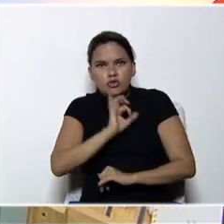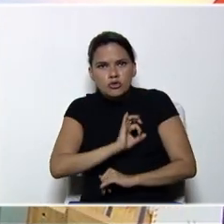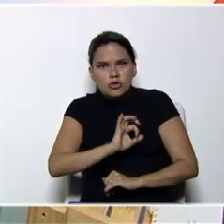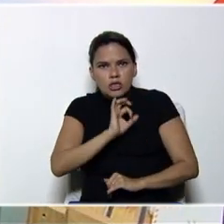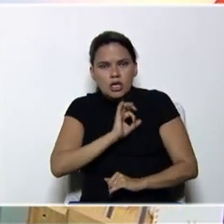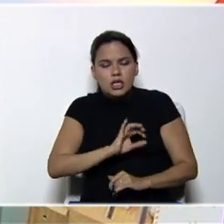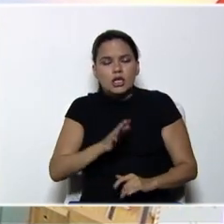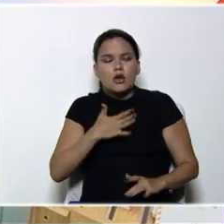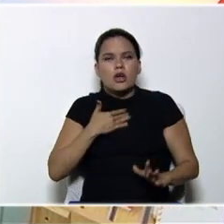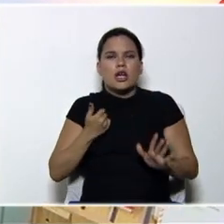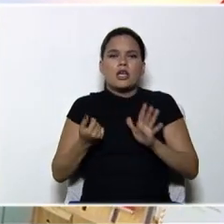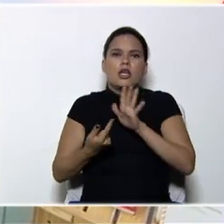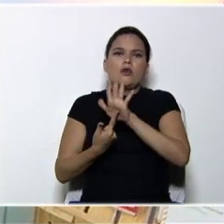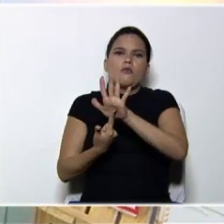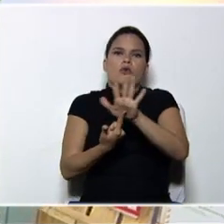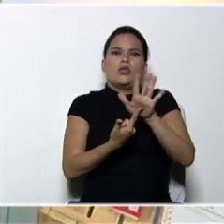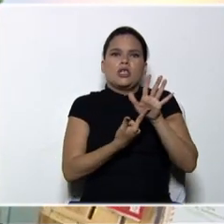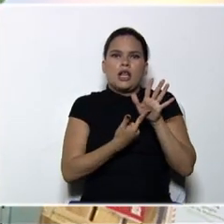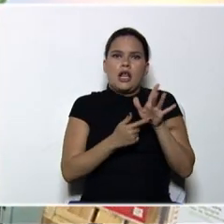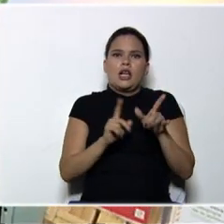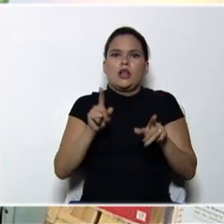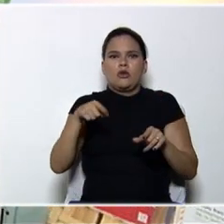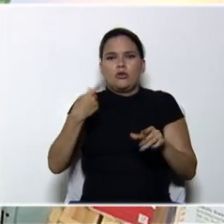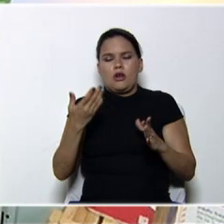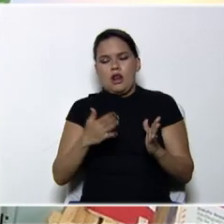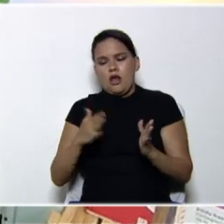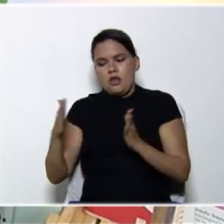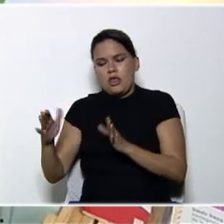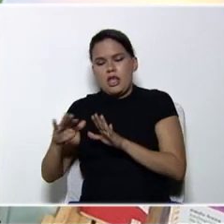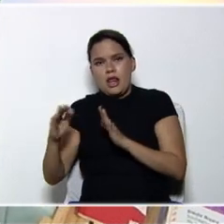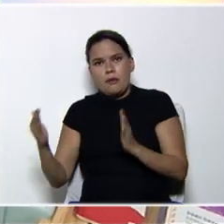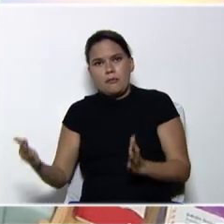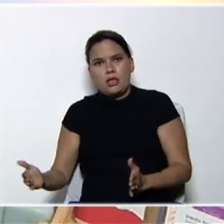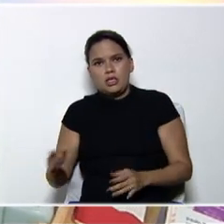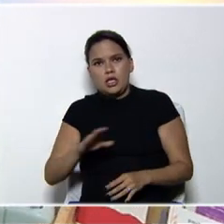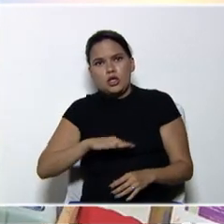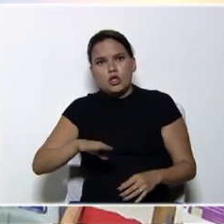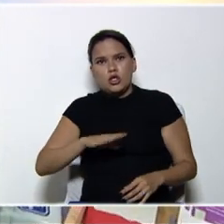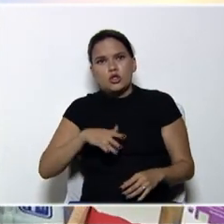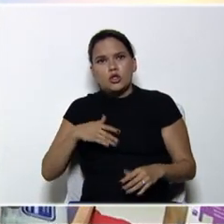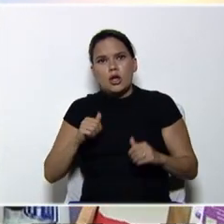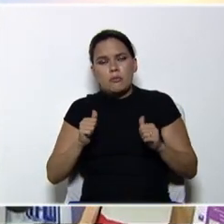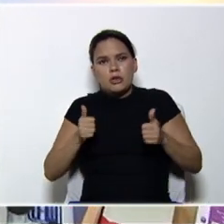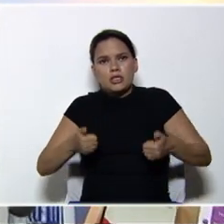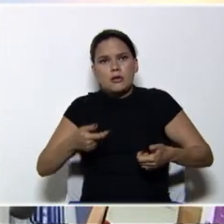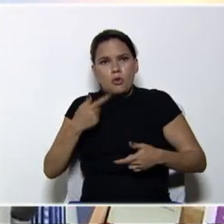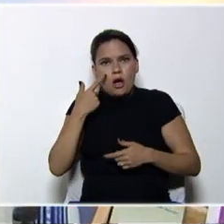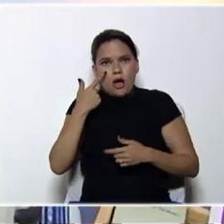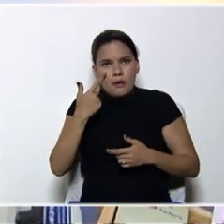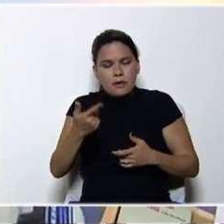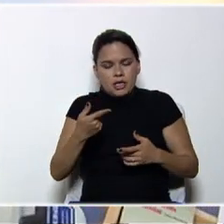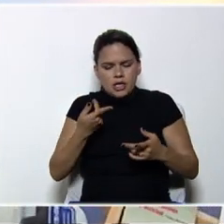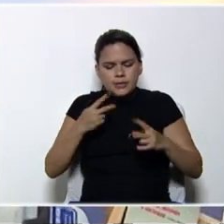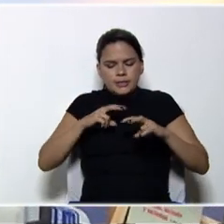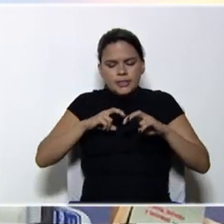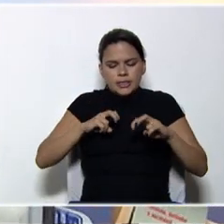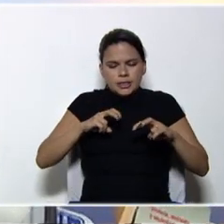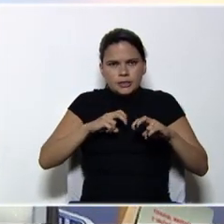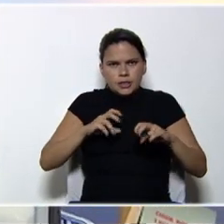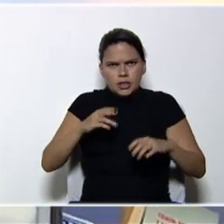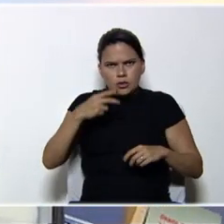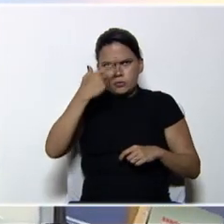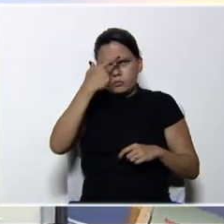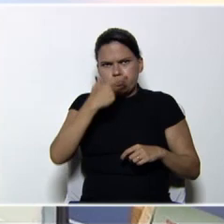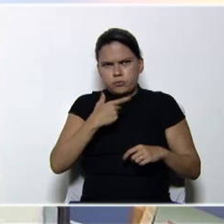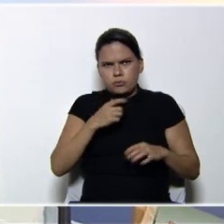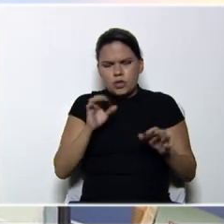quiero mostrarles entonces en el otro lado de la mesa, en donde nosotros empezamos a ver una transición desde esa investigación rígida, de buscar